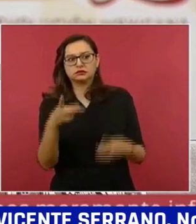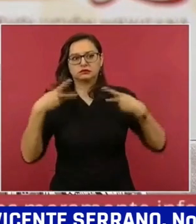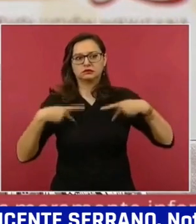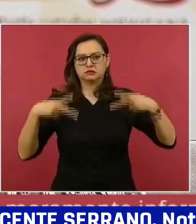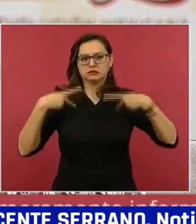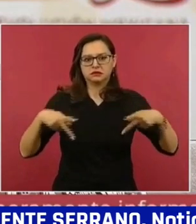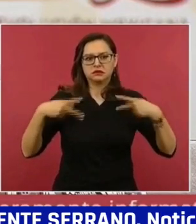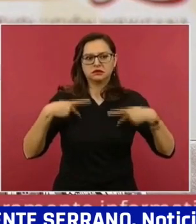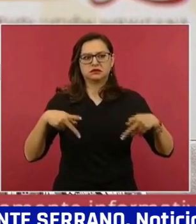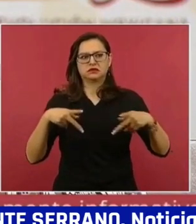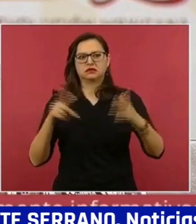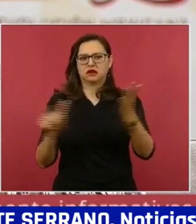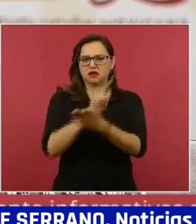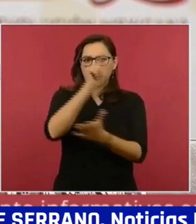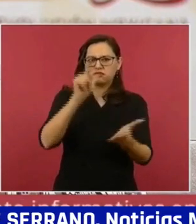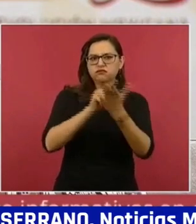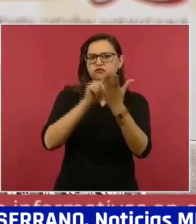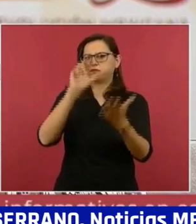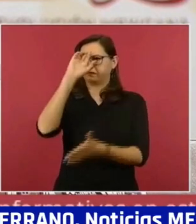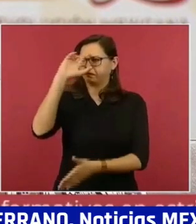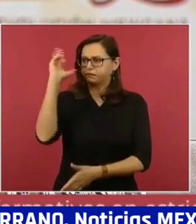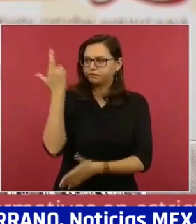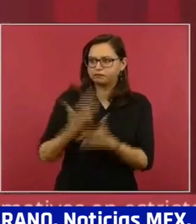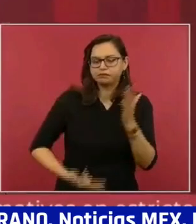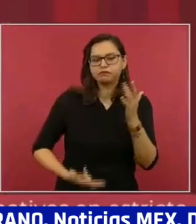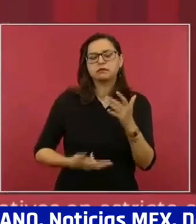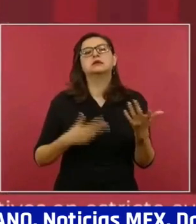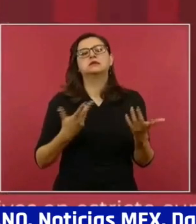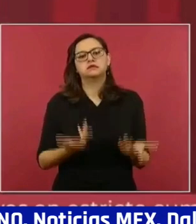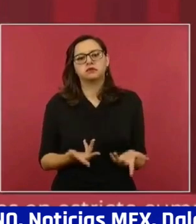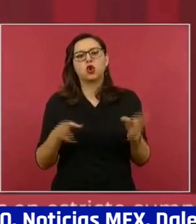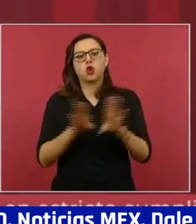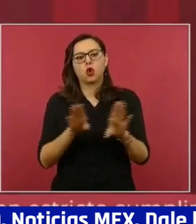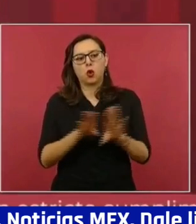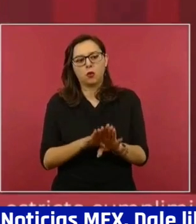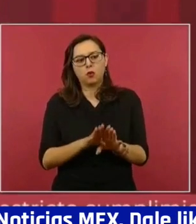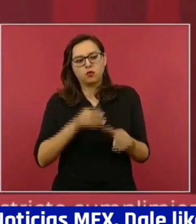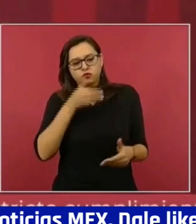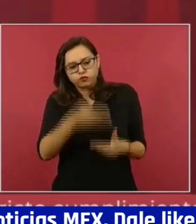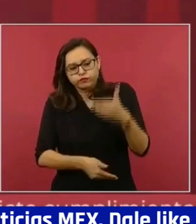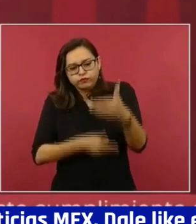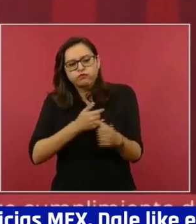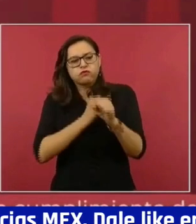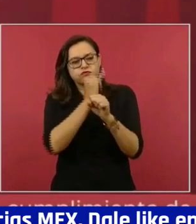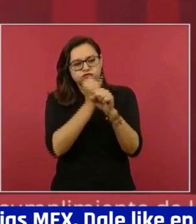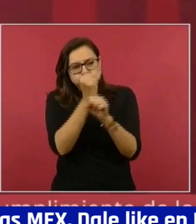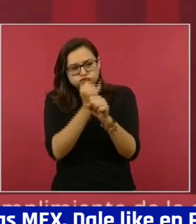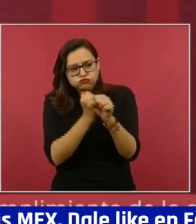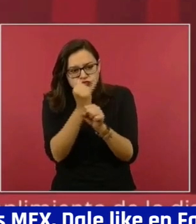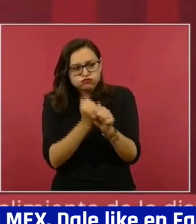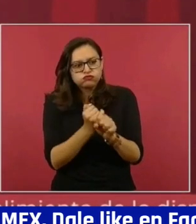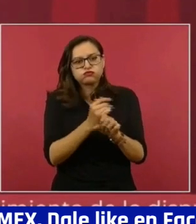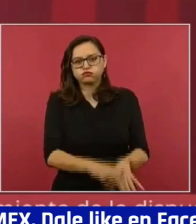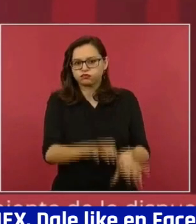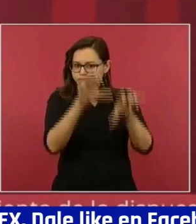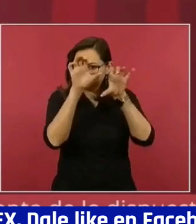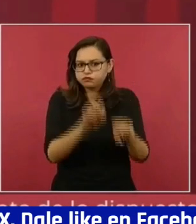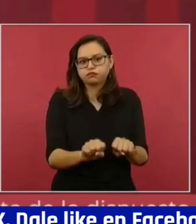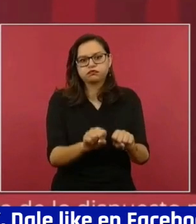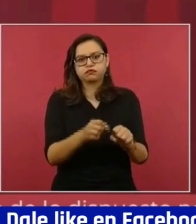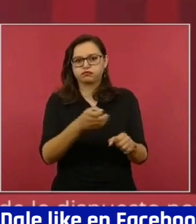una un complejo habitacional imagínense si así de sencillo y esto